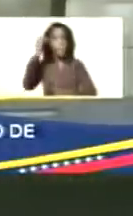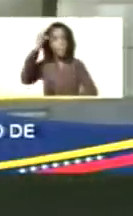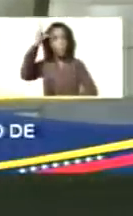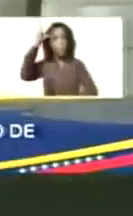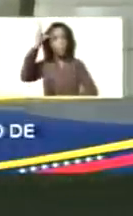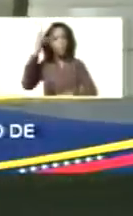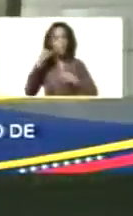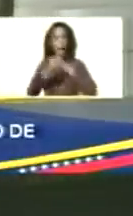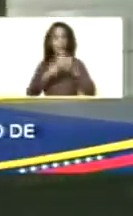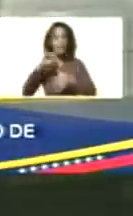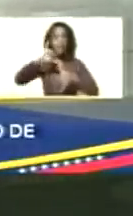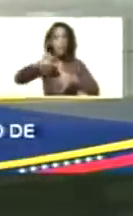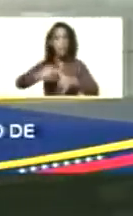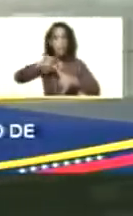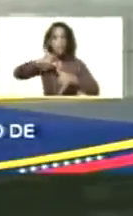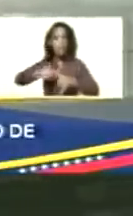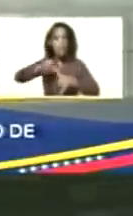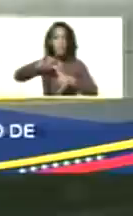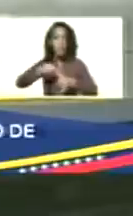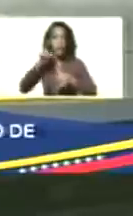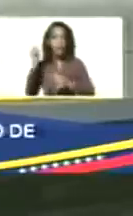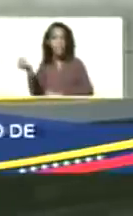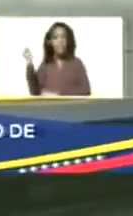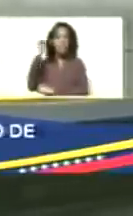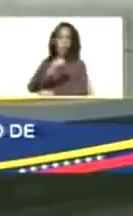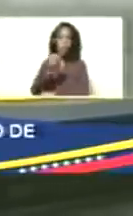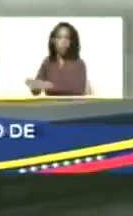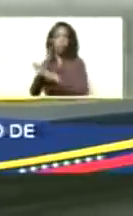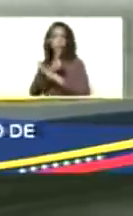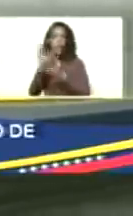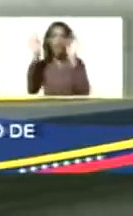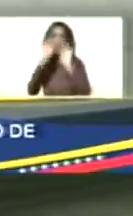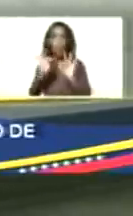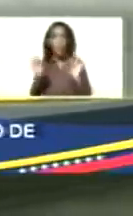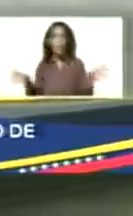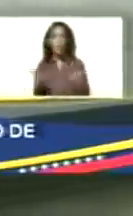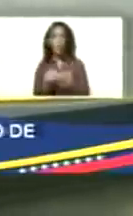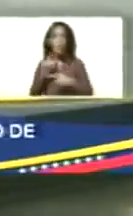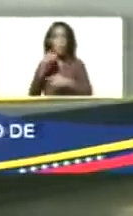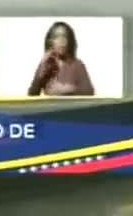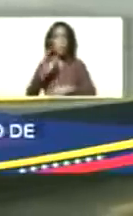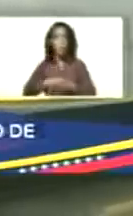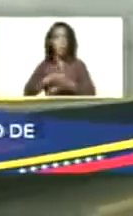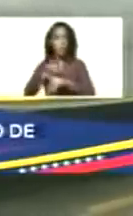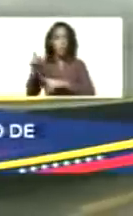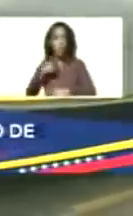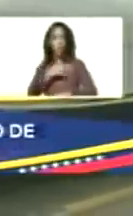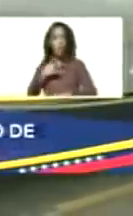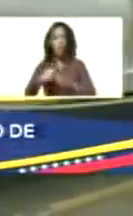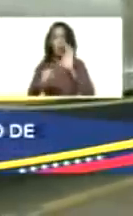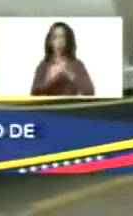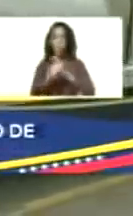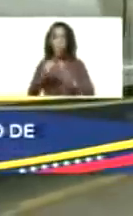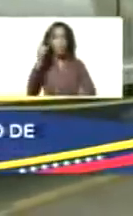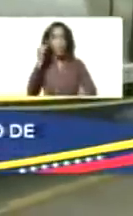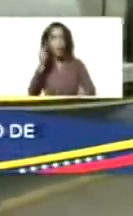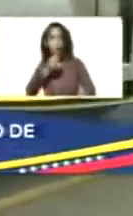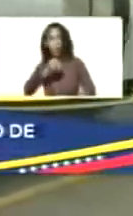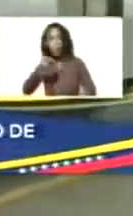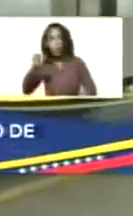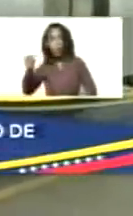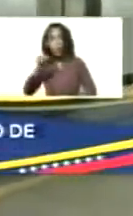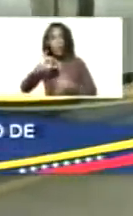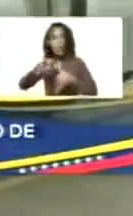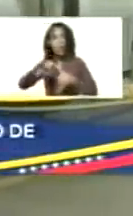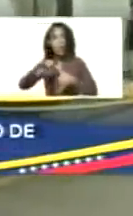hacer reingeniería y para vencer el bloqueo de manera concreta. Por eso quiero dar el derecho de palabra a una joven